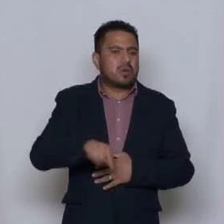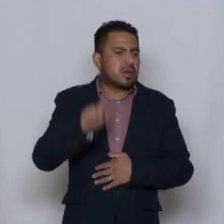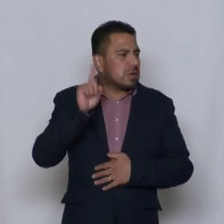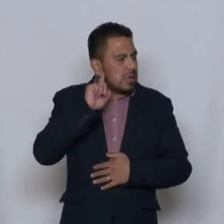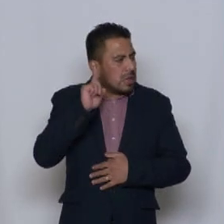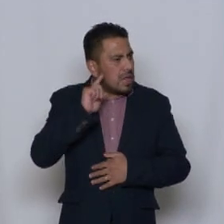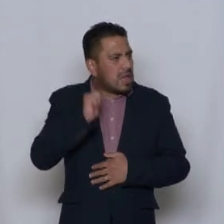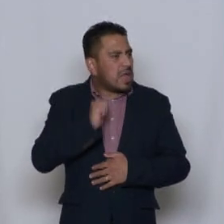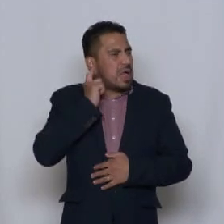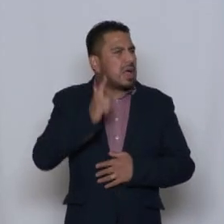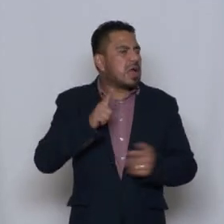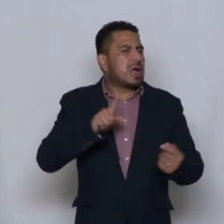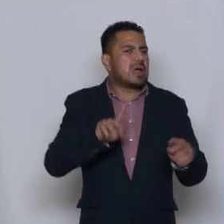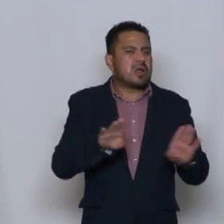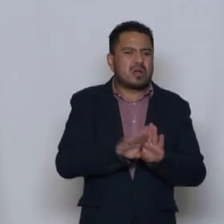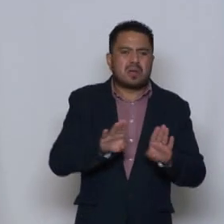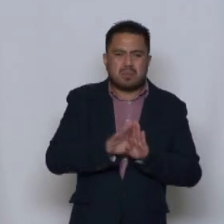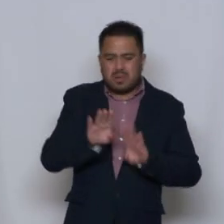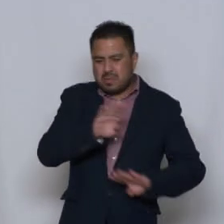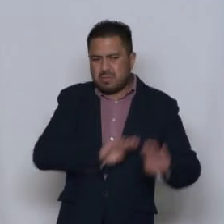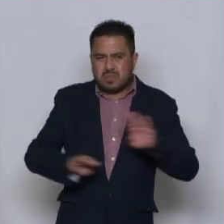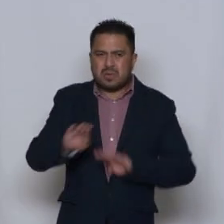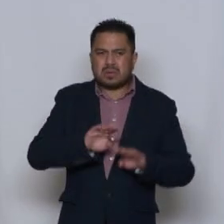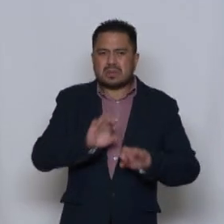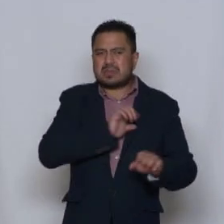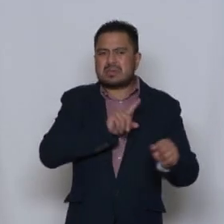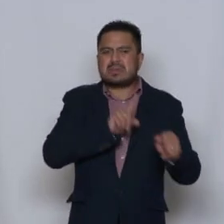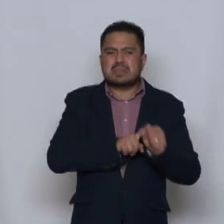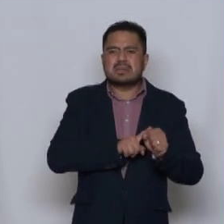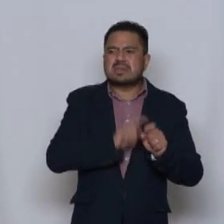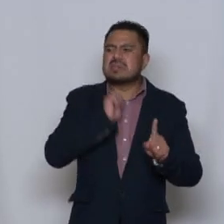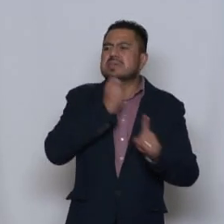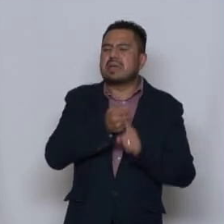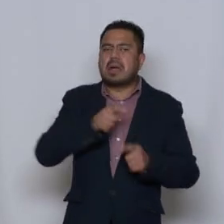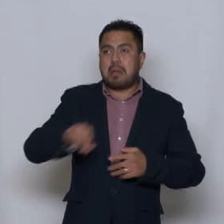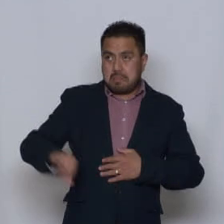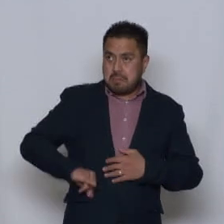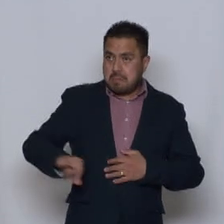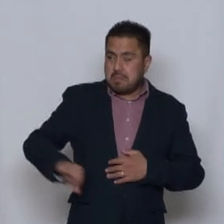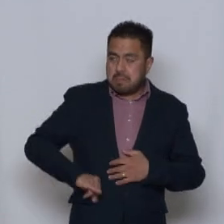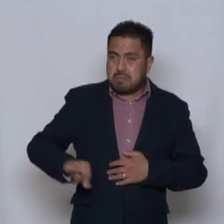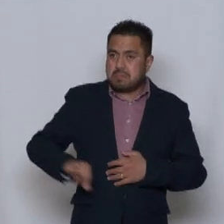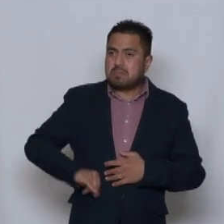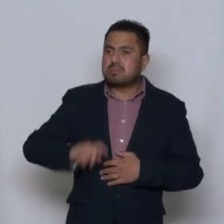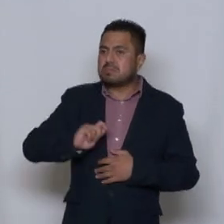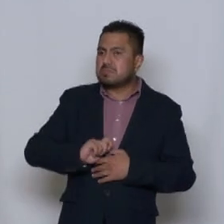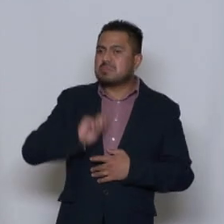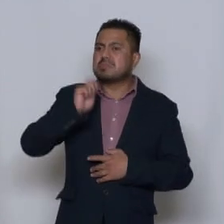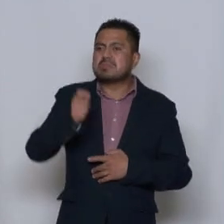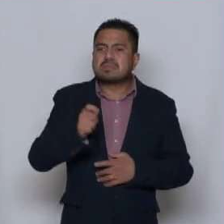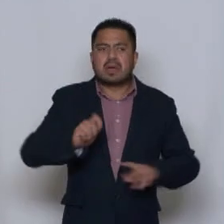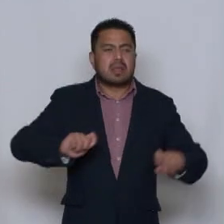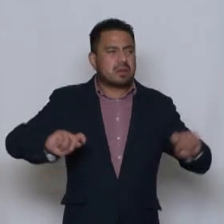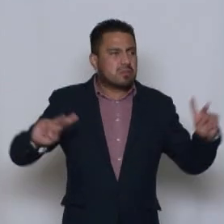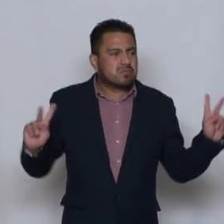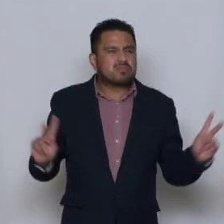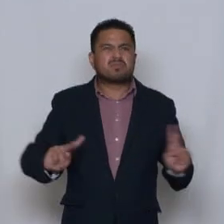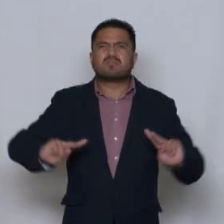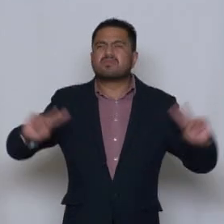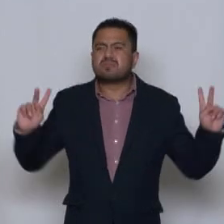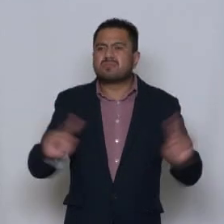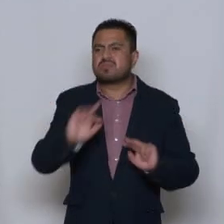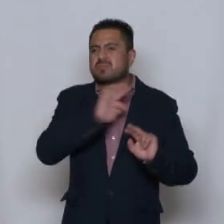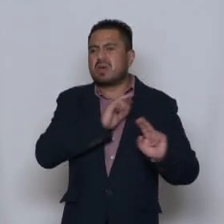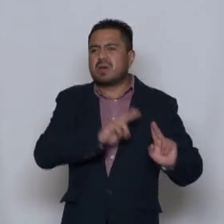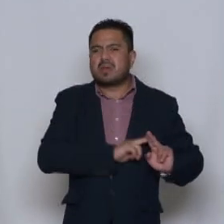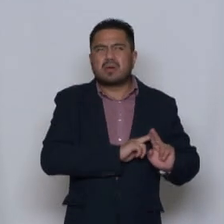de la biología. Particularmente lo que es interesante es que es un ave que puede mantener